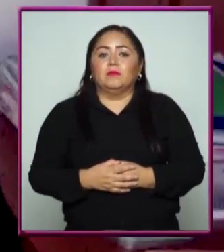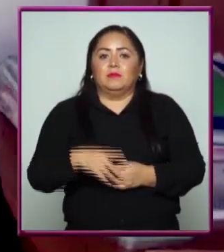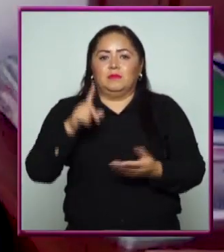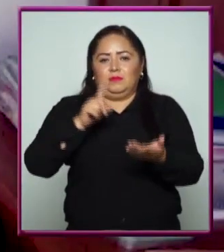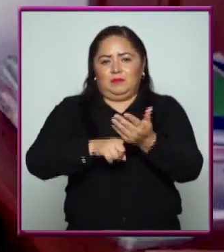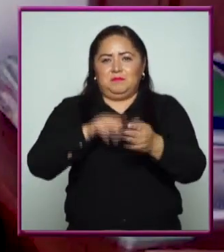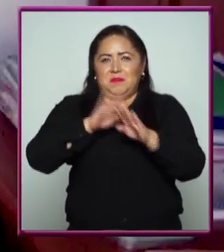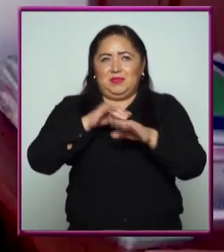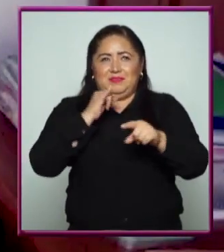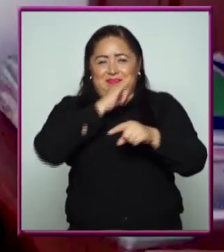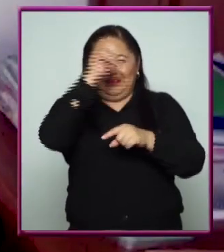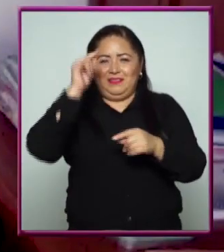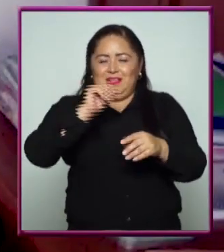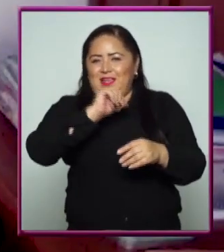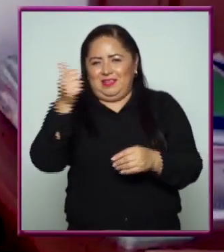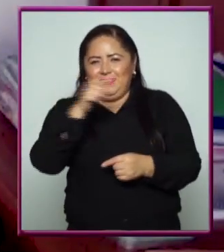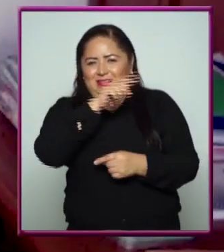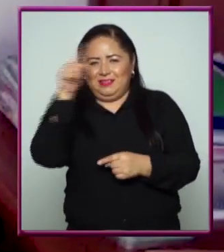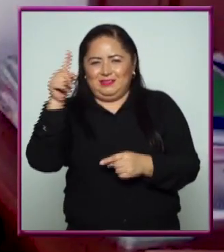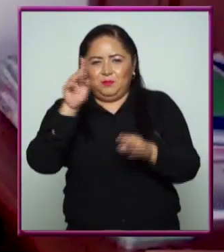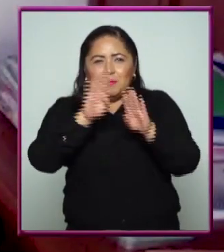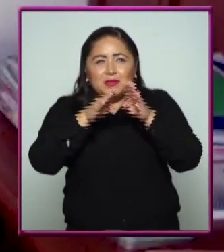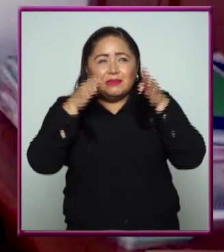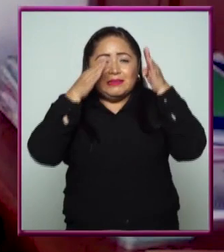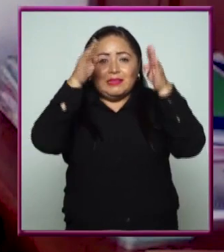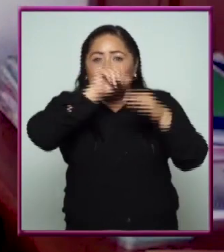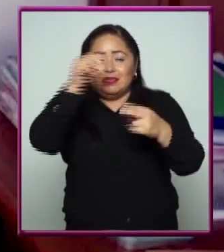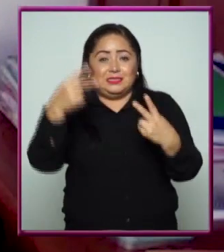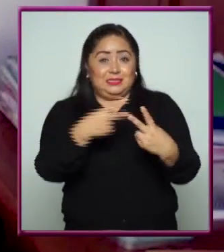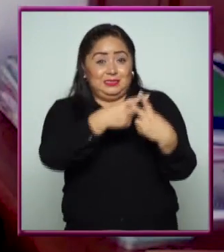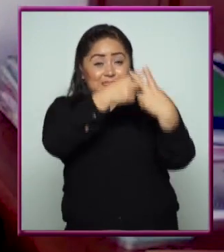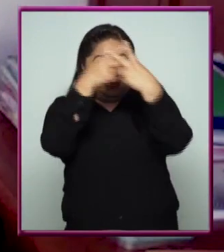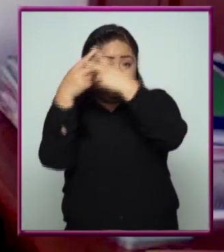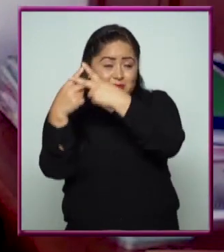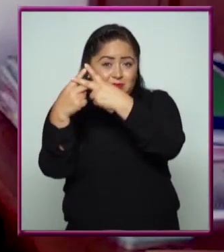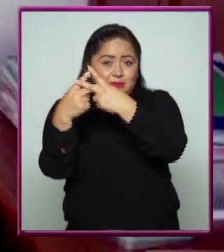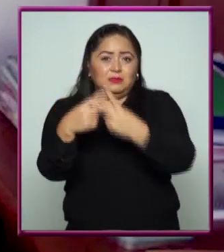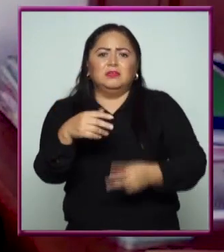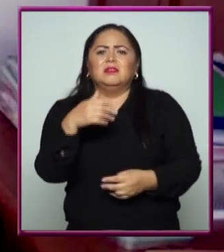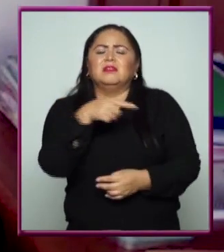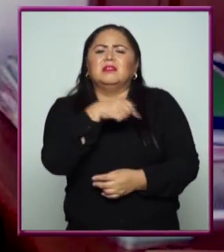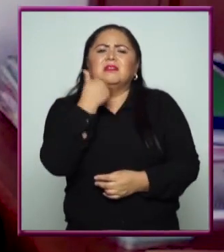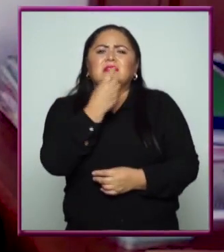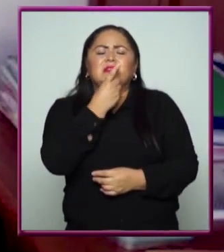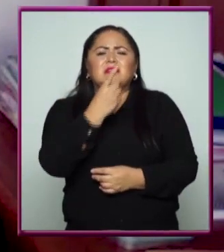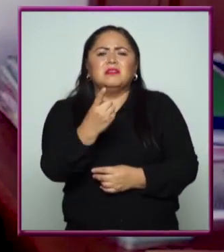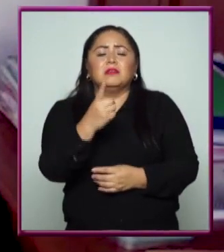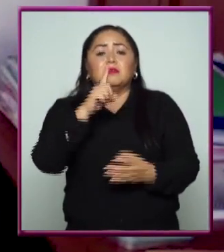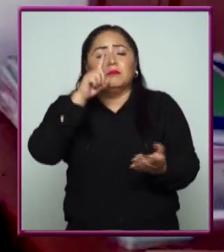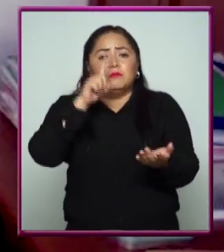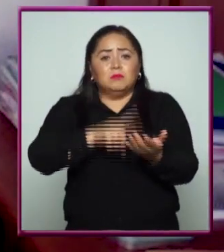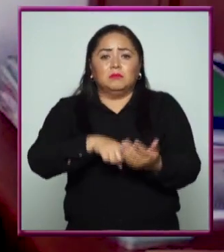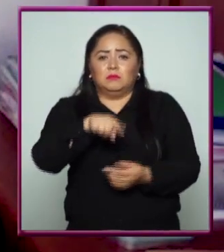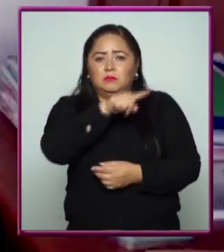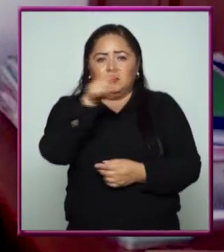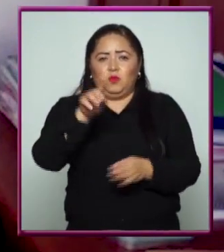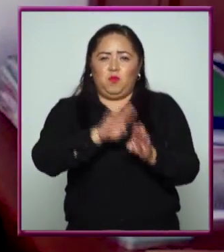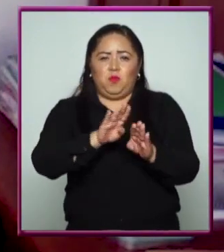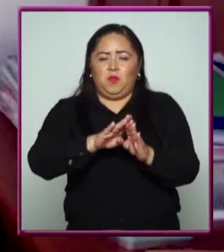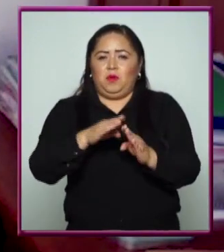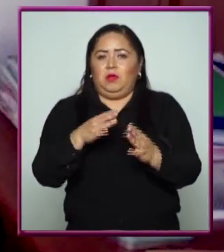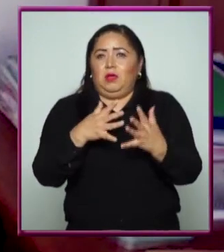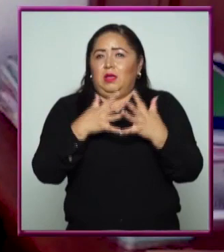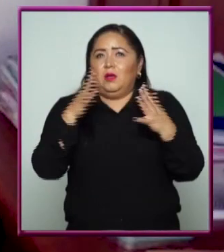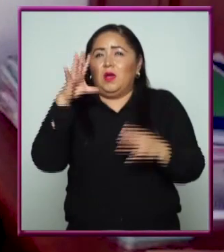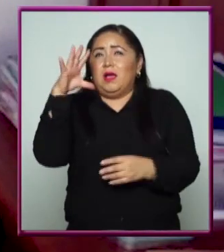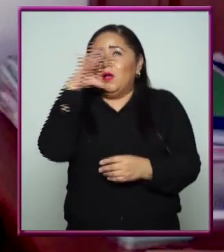los interiores, en las partes centrales de las estrellas, resulta que dadas las